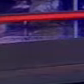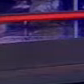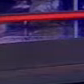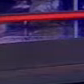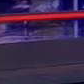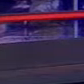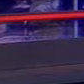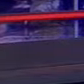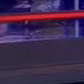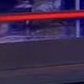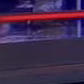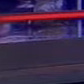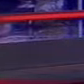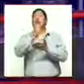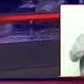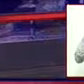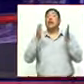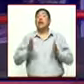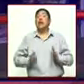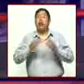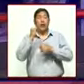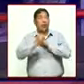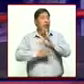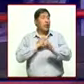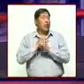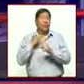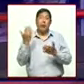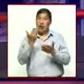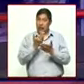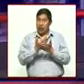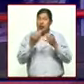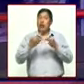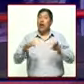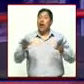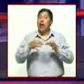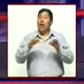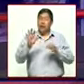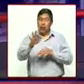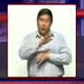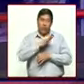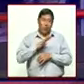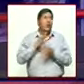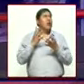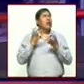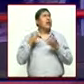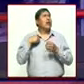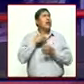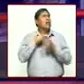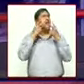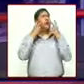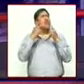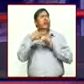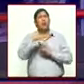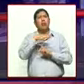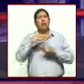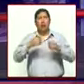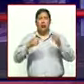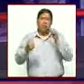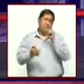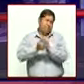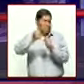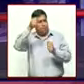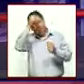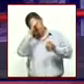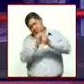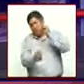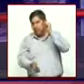Comentábamos sobre estos artistas internacionales que llegan a las festividades patronales. Sin embargo, queremos ver en la posición de las bandas, los grupos